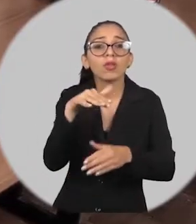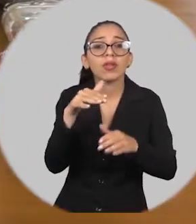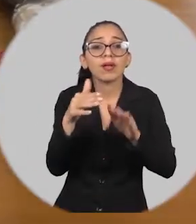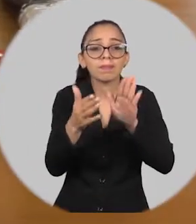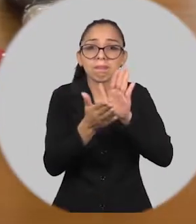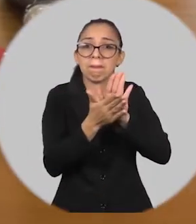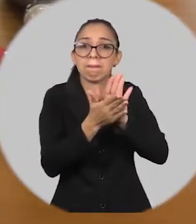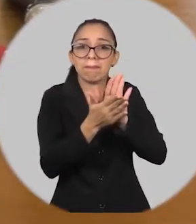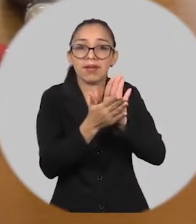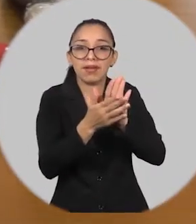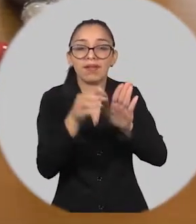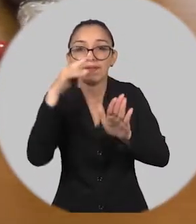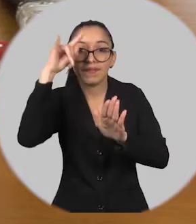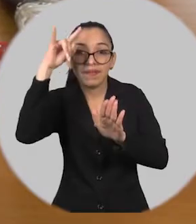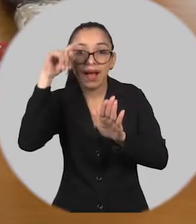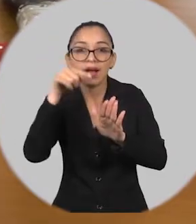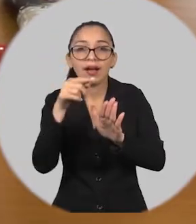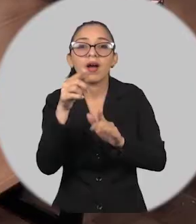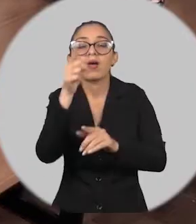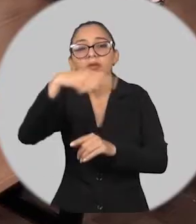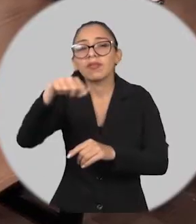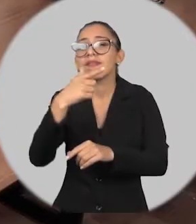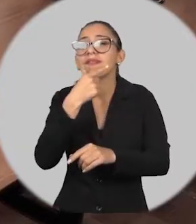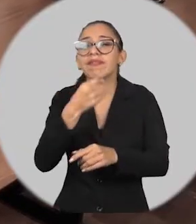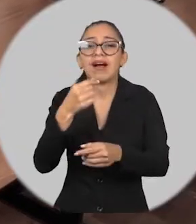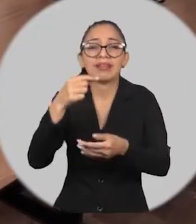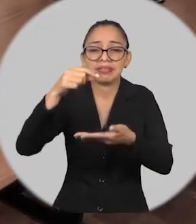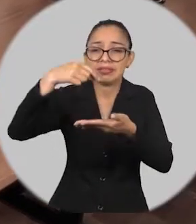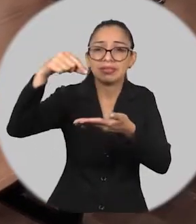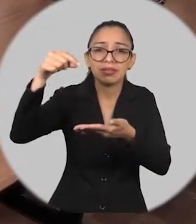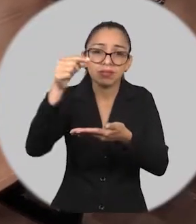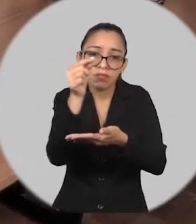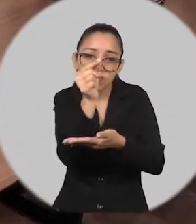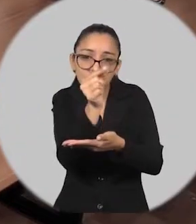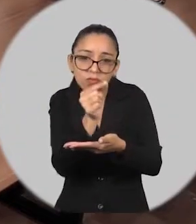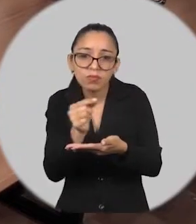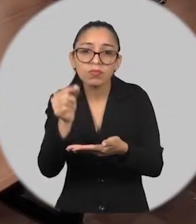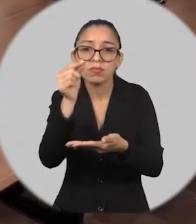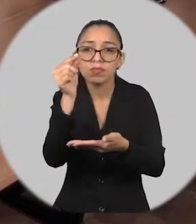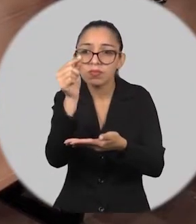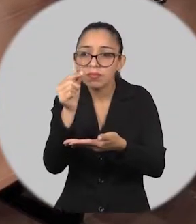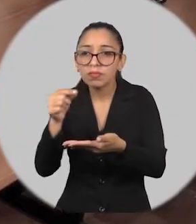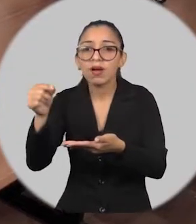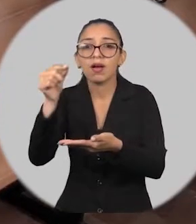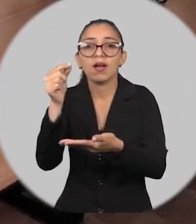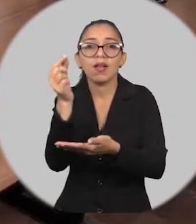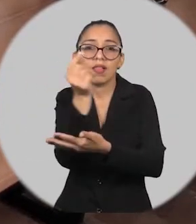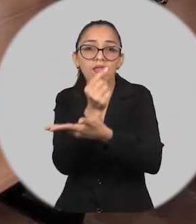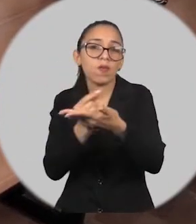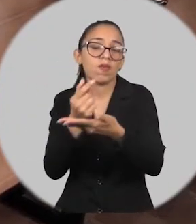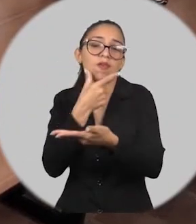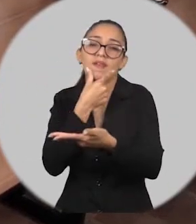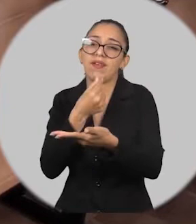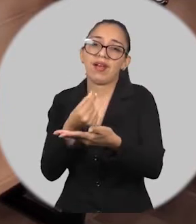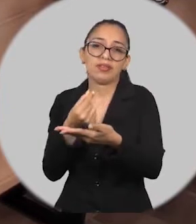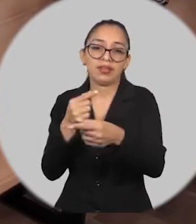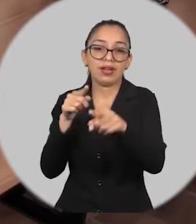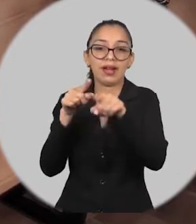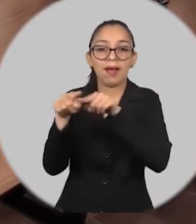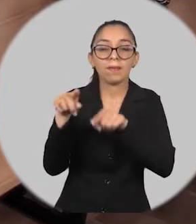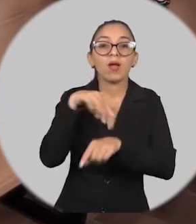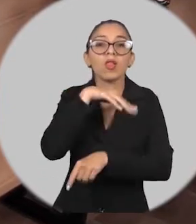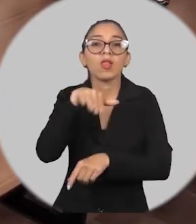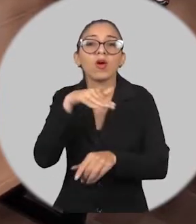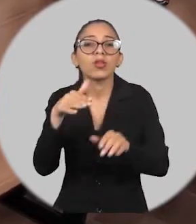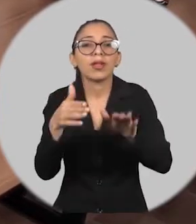marcar con un lápiz o para guiarse, por ejemplo acá, dónde está la patita de la vaca, ¿sí?